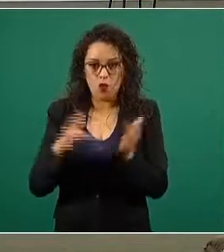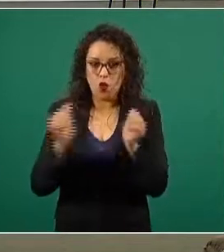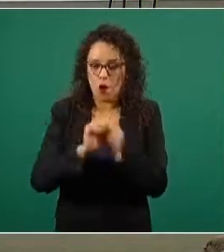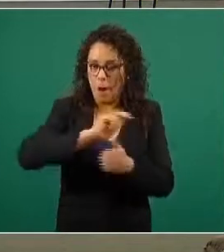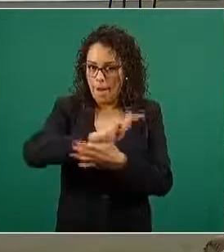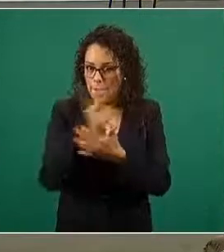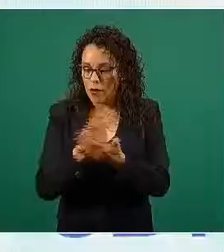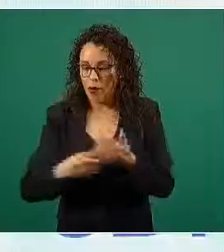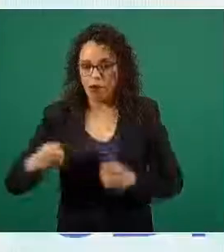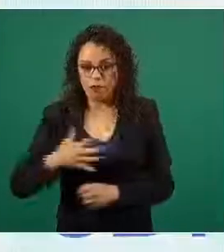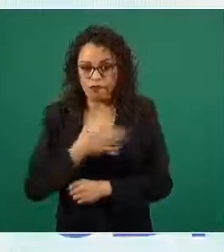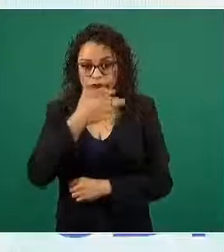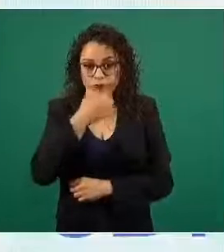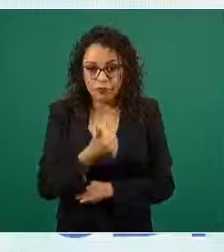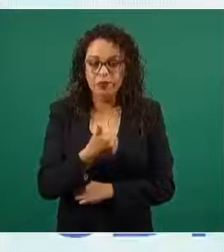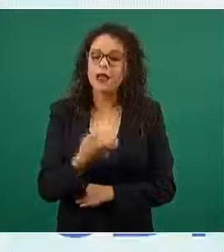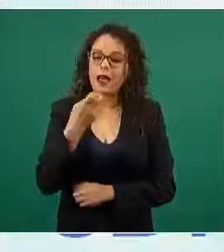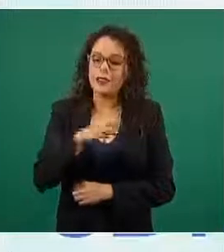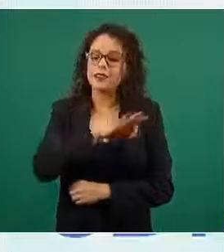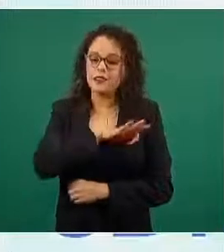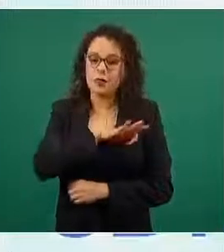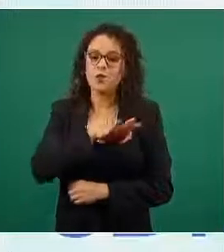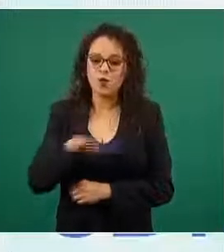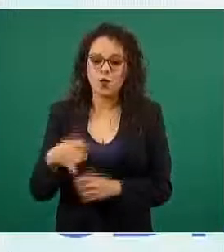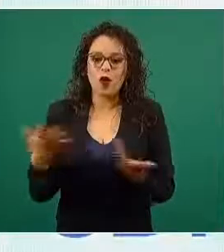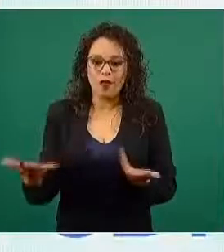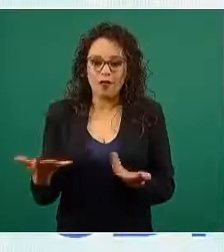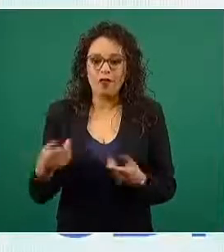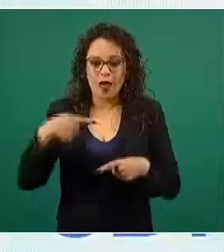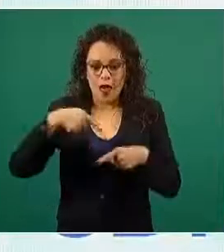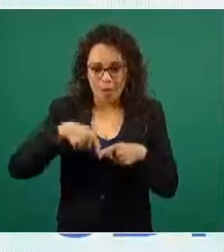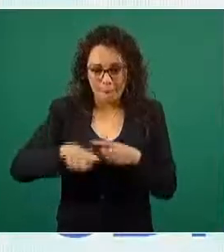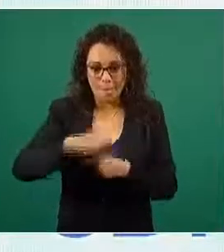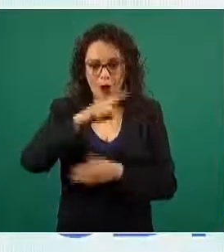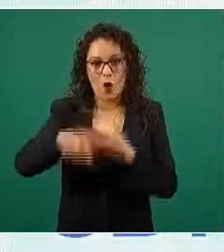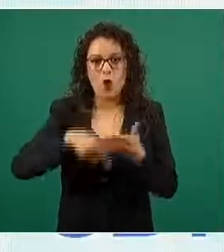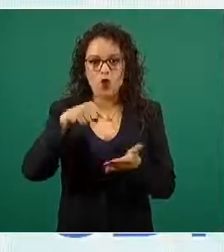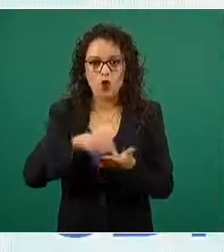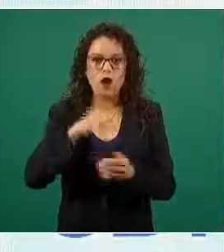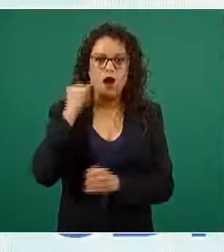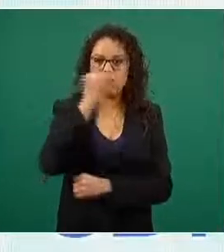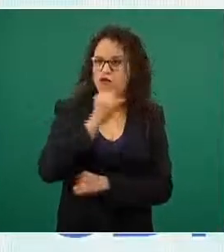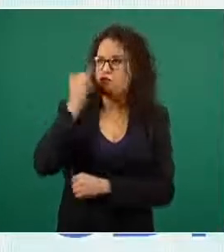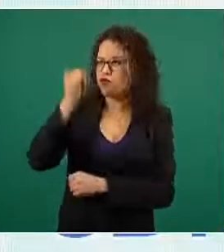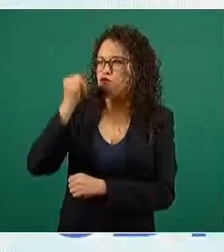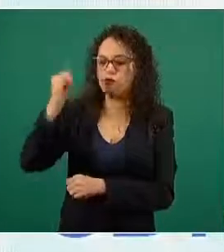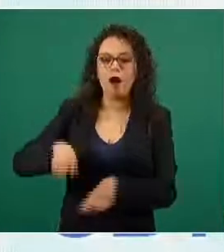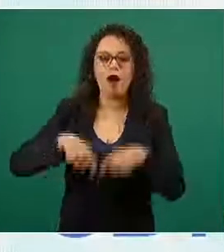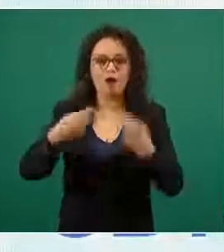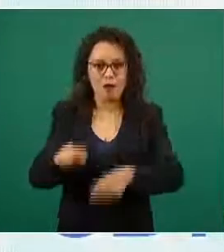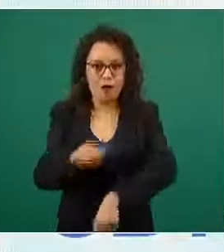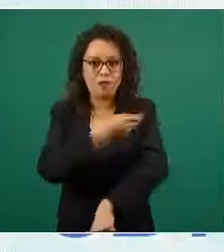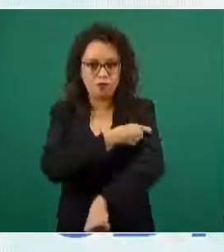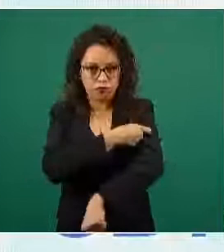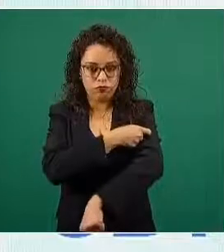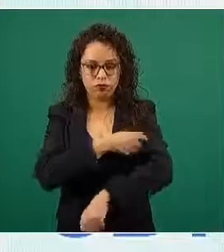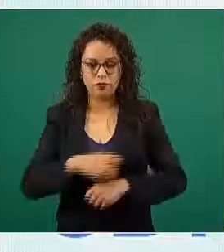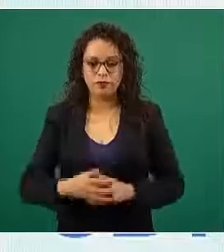poder priorizar el arranque en estas zonas remotas. Va a haber un mecanismo de